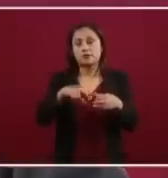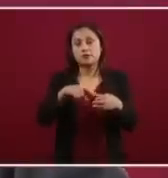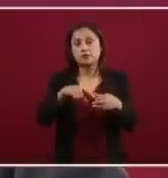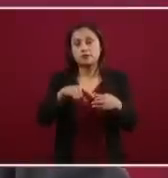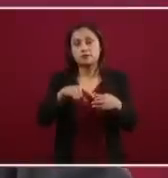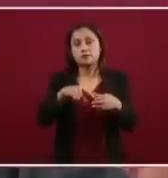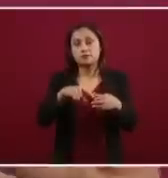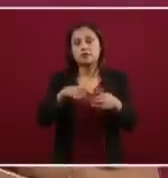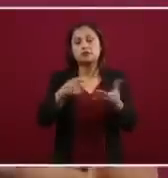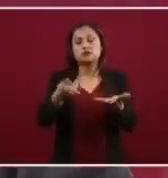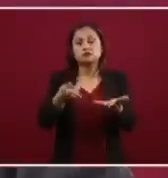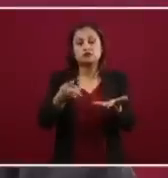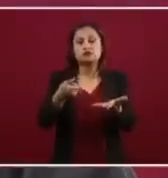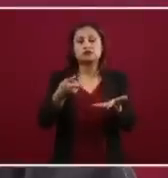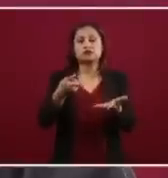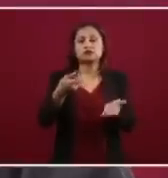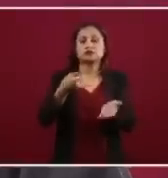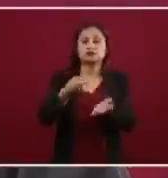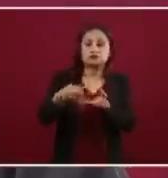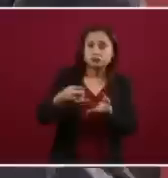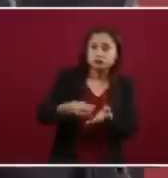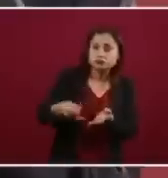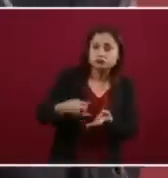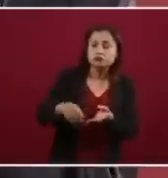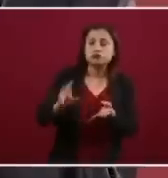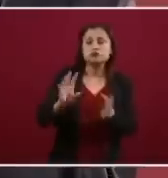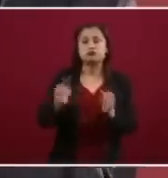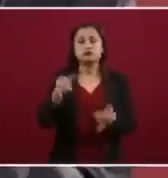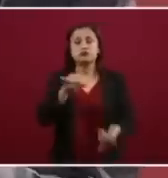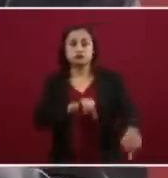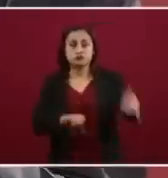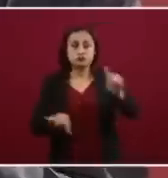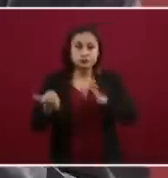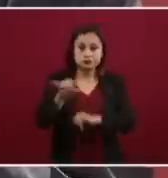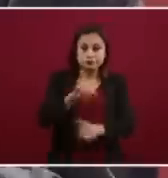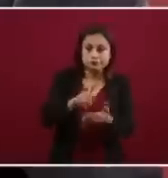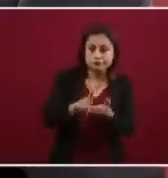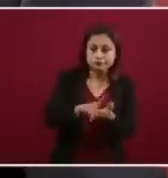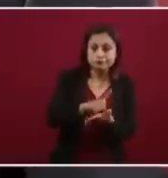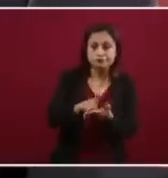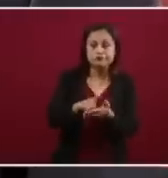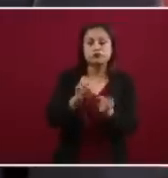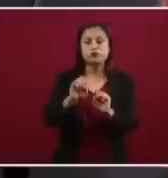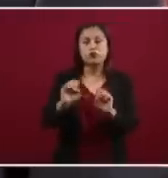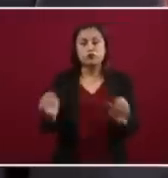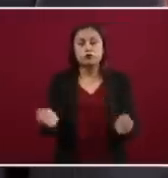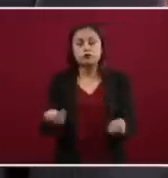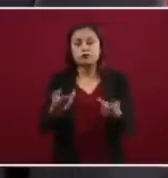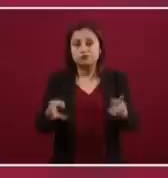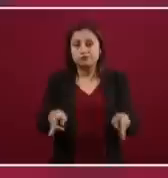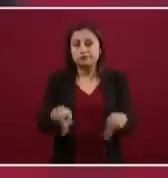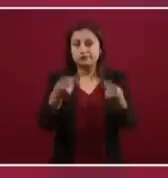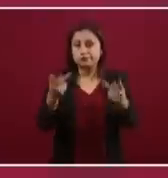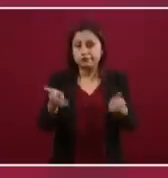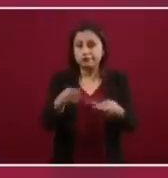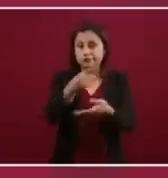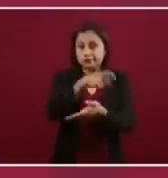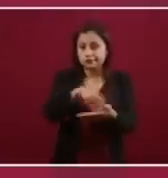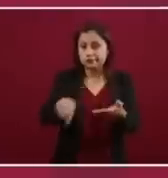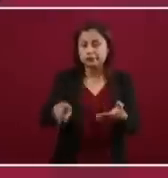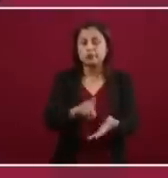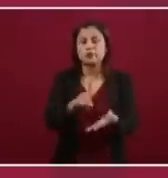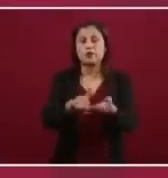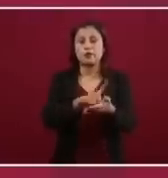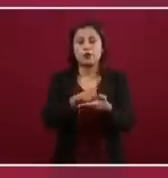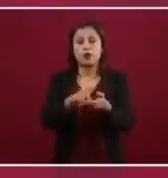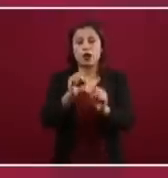la producción de droga, la elaboración de drogas, el tráfico de drogas, y